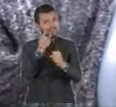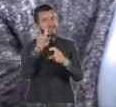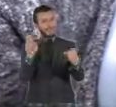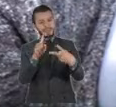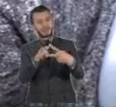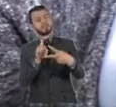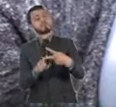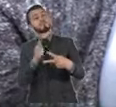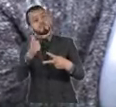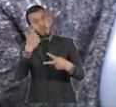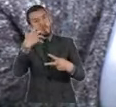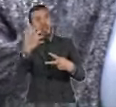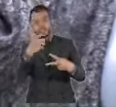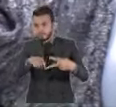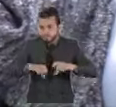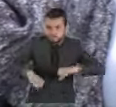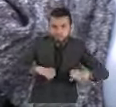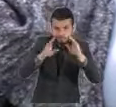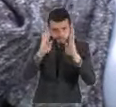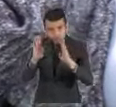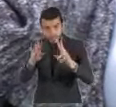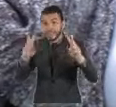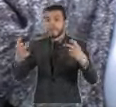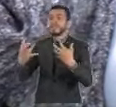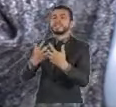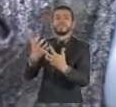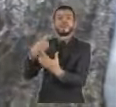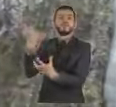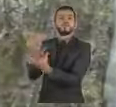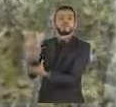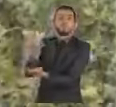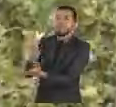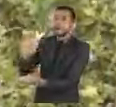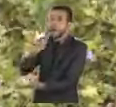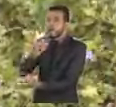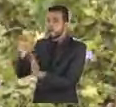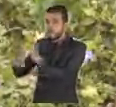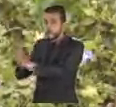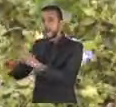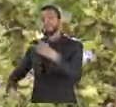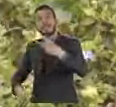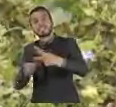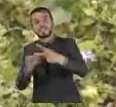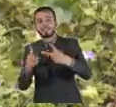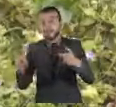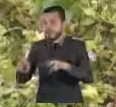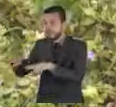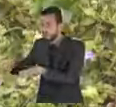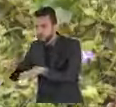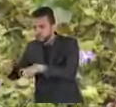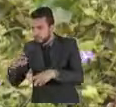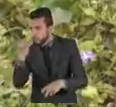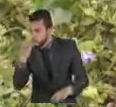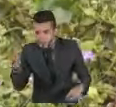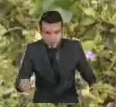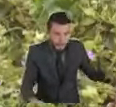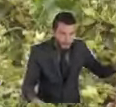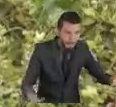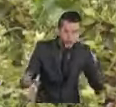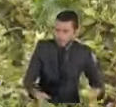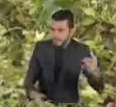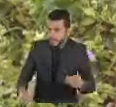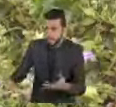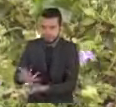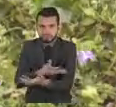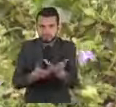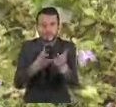temas. La protección del sistema de páramos colectivo y la organización del sistema de abastecimiento y seguridad alimentaria